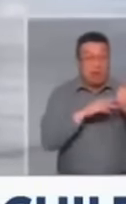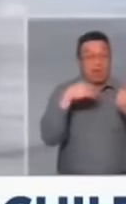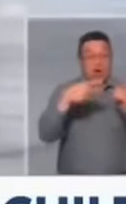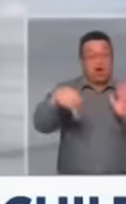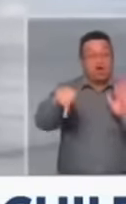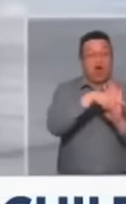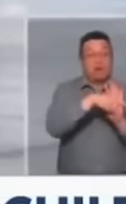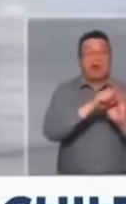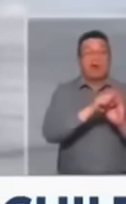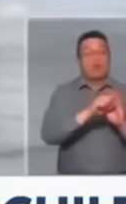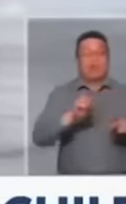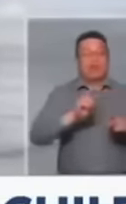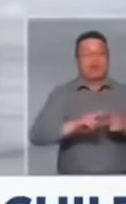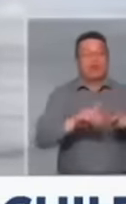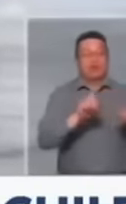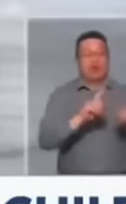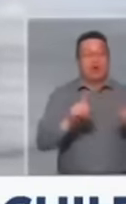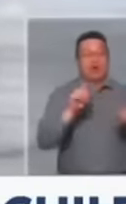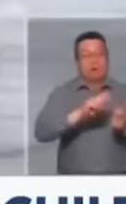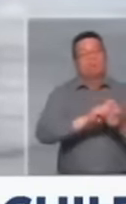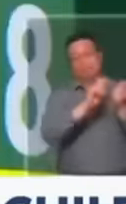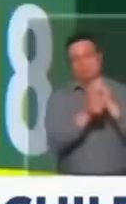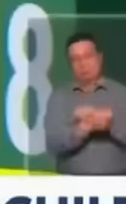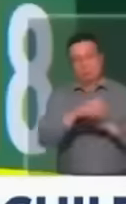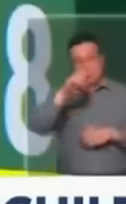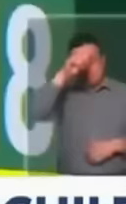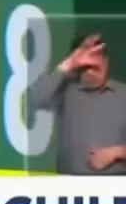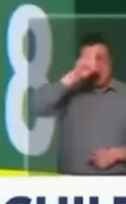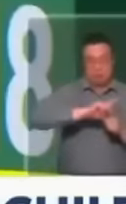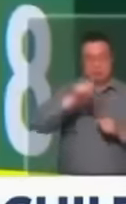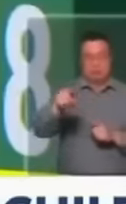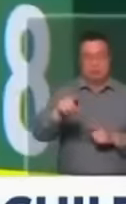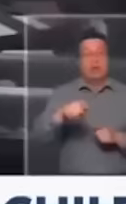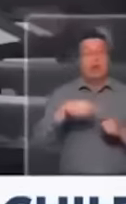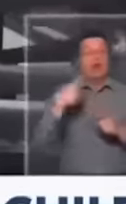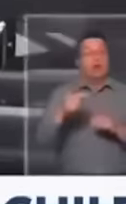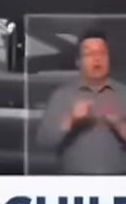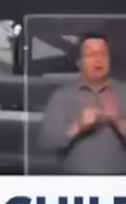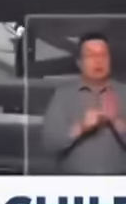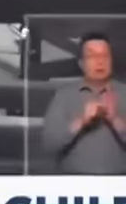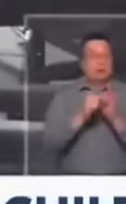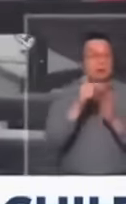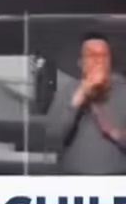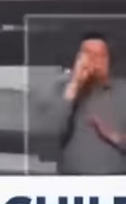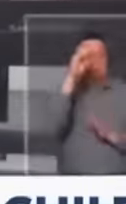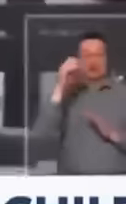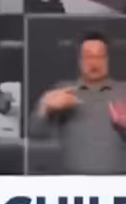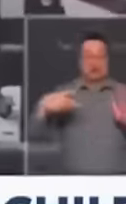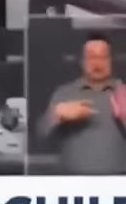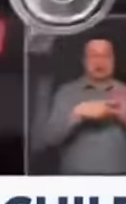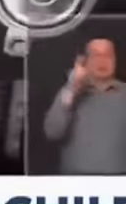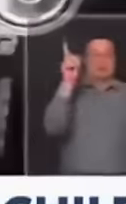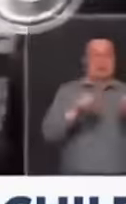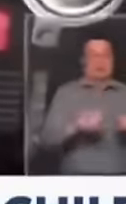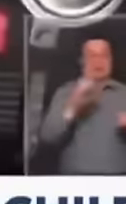no pudimos escalar la solución y con eso nos migramos al ambiente minero. El siguiente paso fue desarrollar 100% eléctrico, 0 kilómetros.